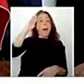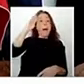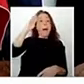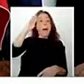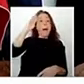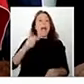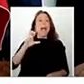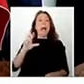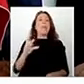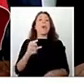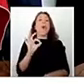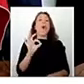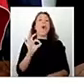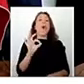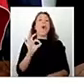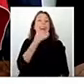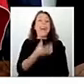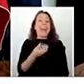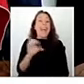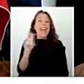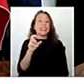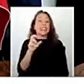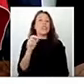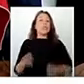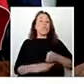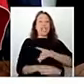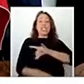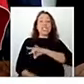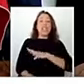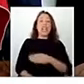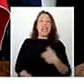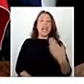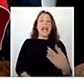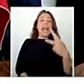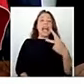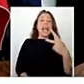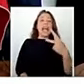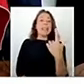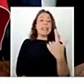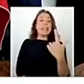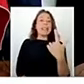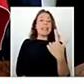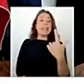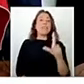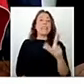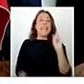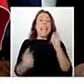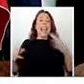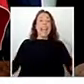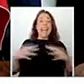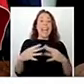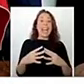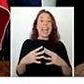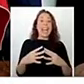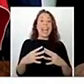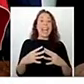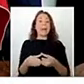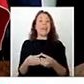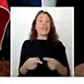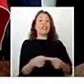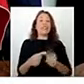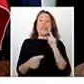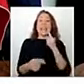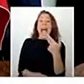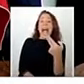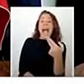se paseaba por Chile y que le regaló una AK-47, un fusil de guerra, o que en la sede del Partido Socialista se mantenía armamento y explosivos,